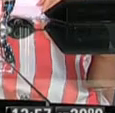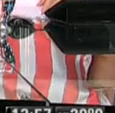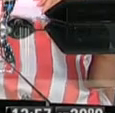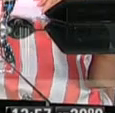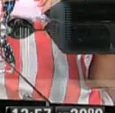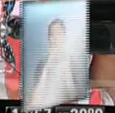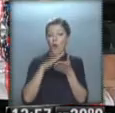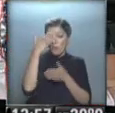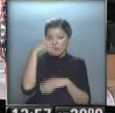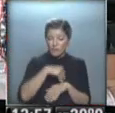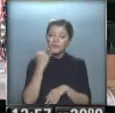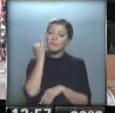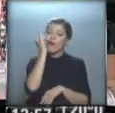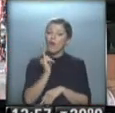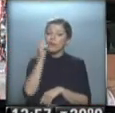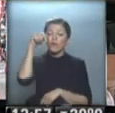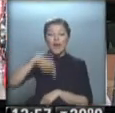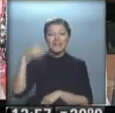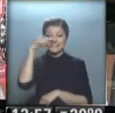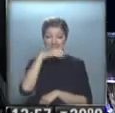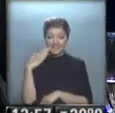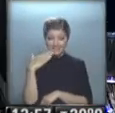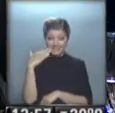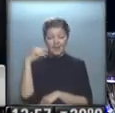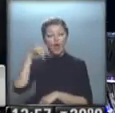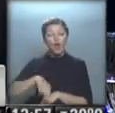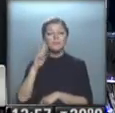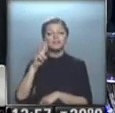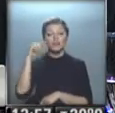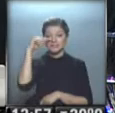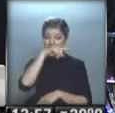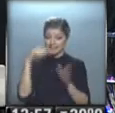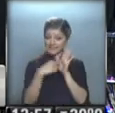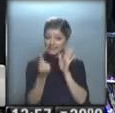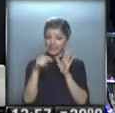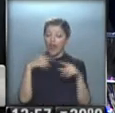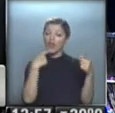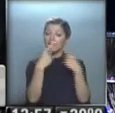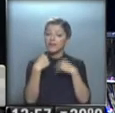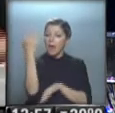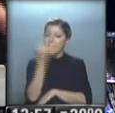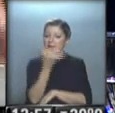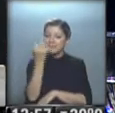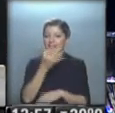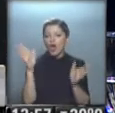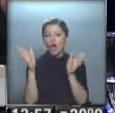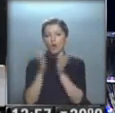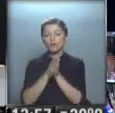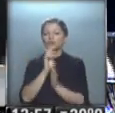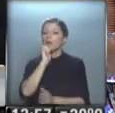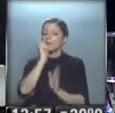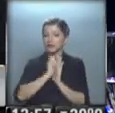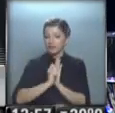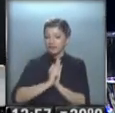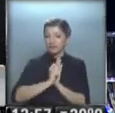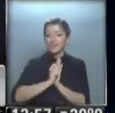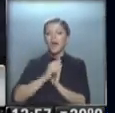sobre el final queremos contarle que hoy a las 19 en la edición central de visión 7 vamos a estar con una entrevista exclusiva con el periodista y semiólogo